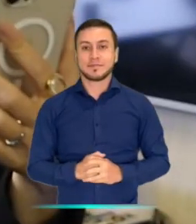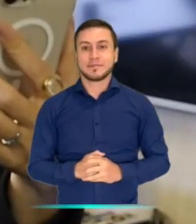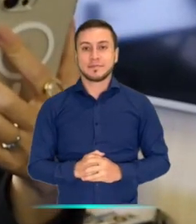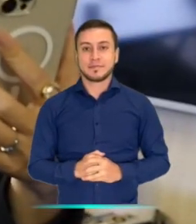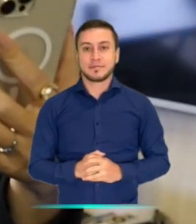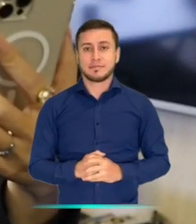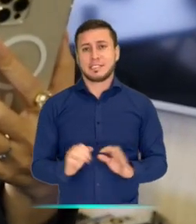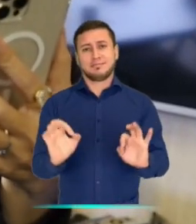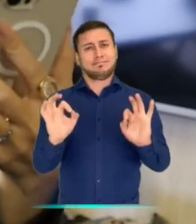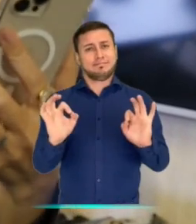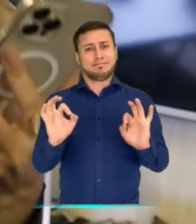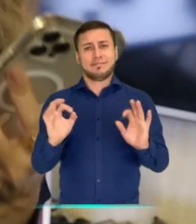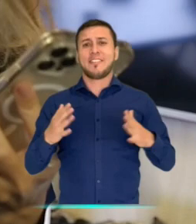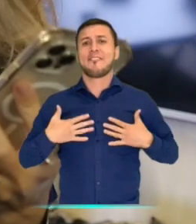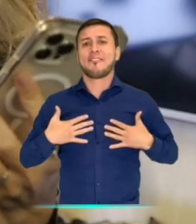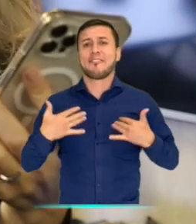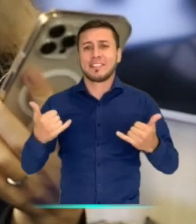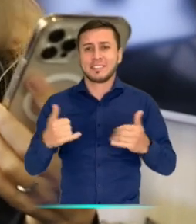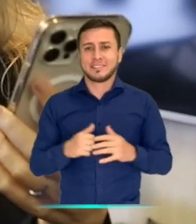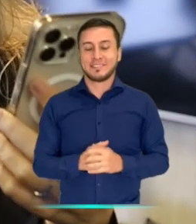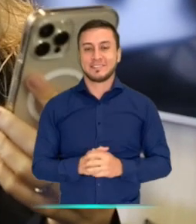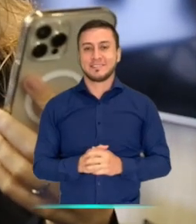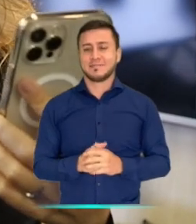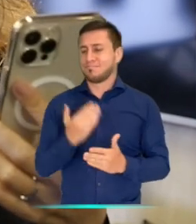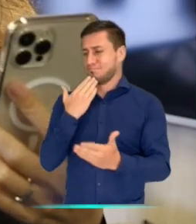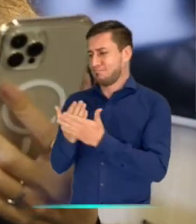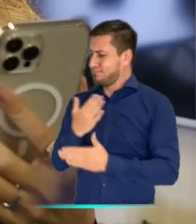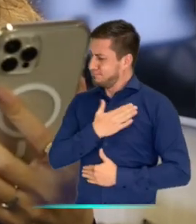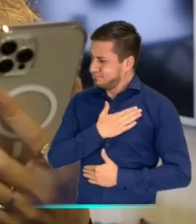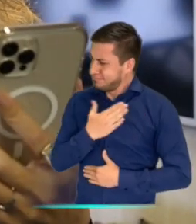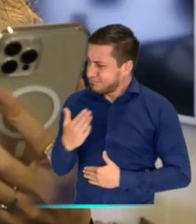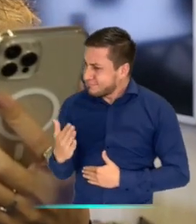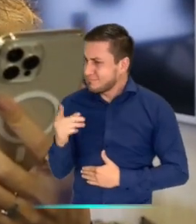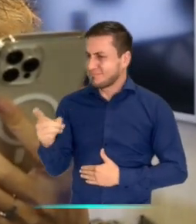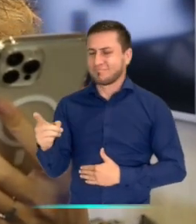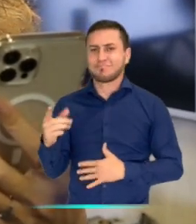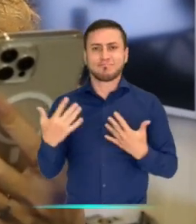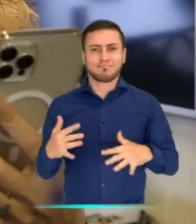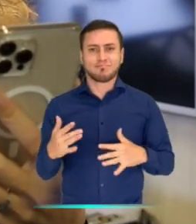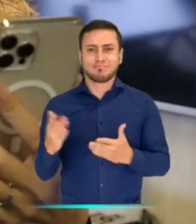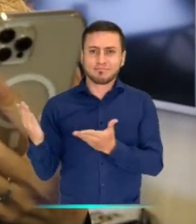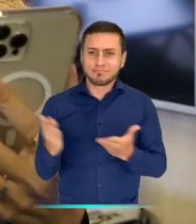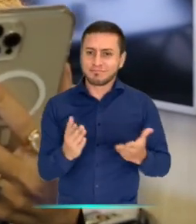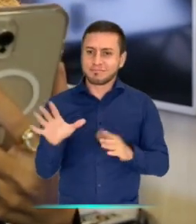Es una maravilla. Ya. Felicitaciones. Gracias, con mucho gusto, sí. Y de verdad, pues esto es lo que le